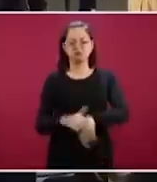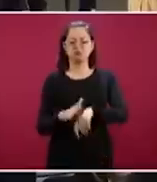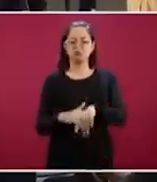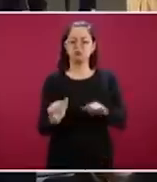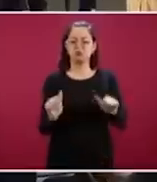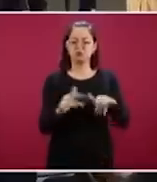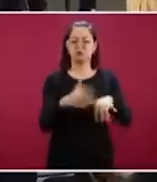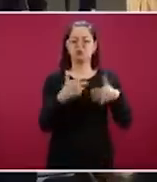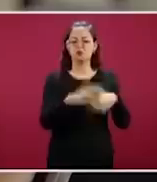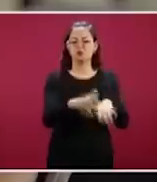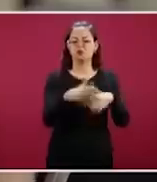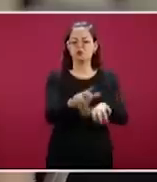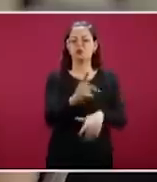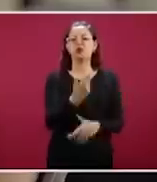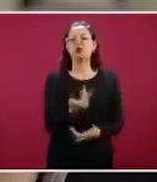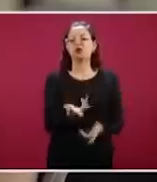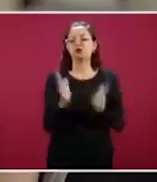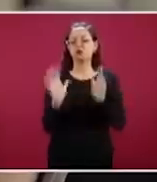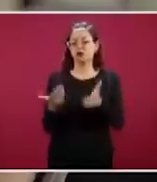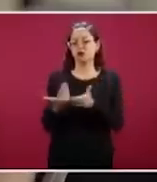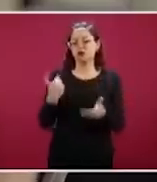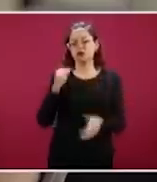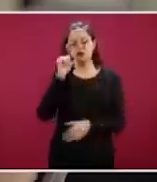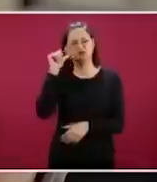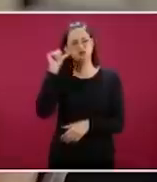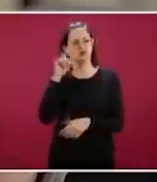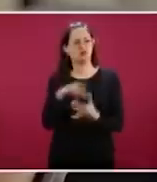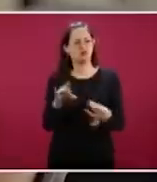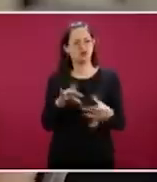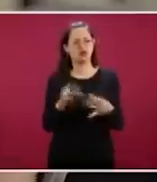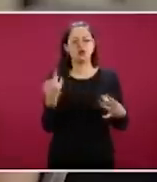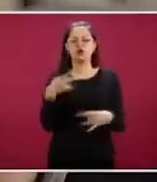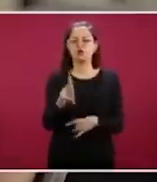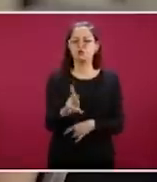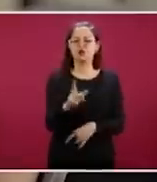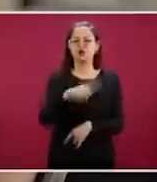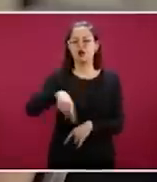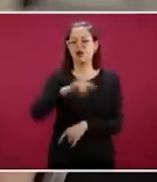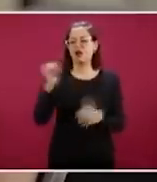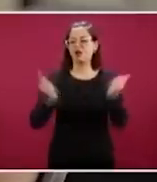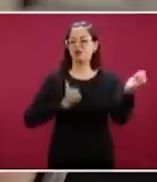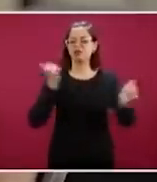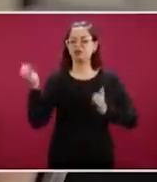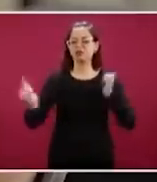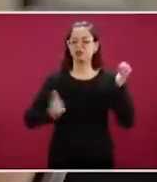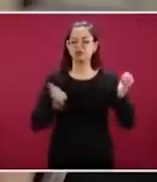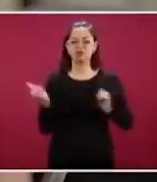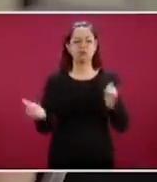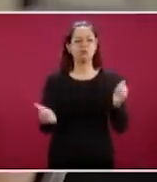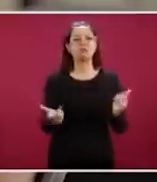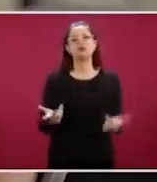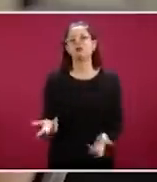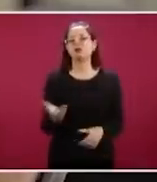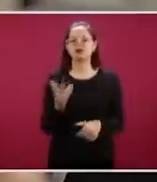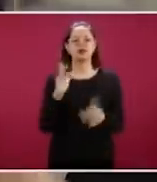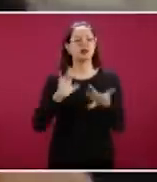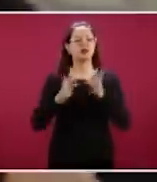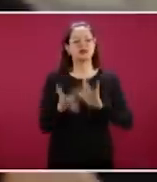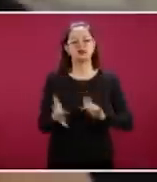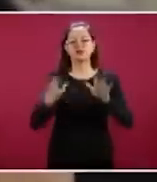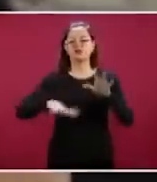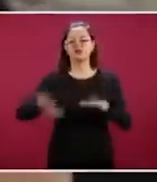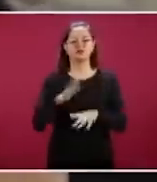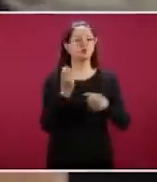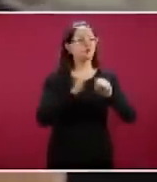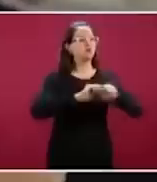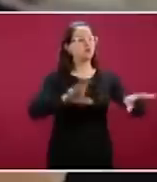como ya incluso se ha mencionado aquí. Sin embargo, aquí están utilizando de manera ya franca y abierta en las redes sociales